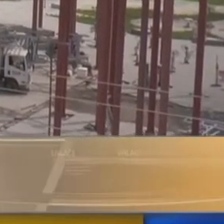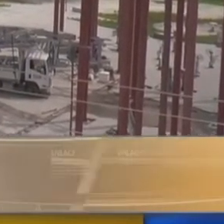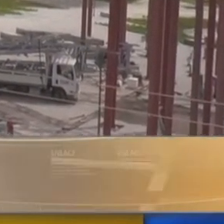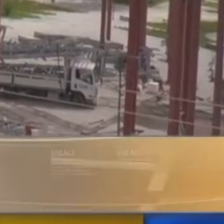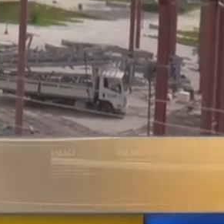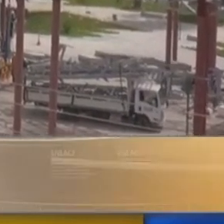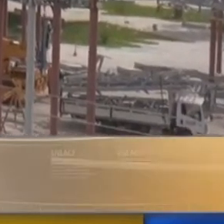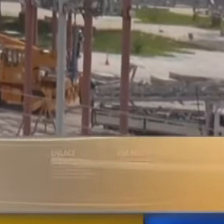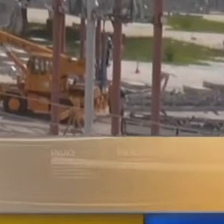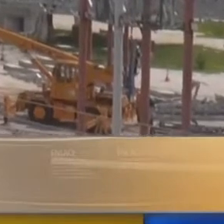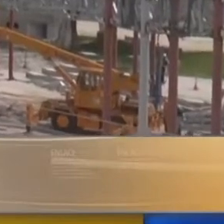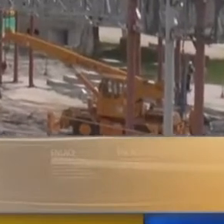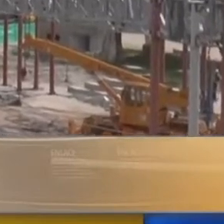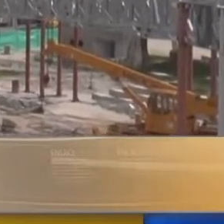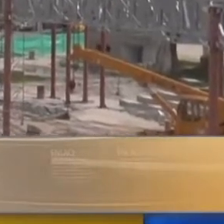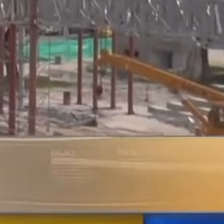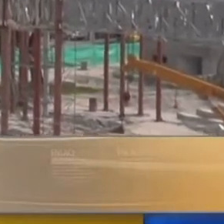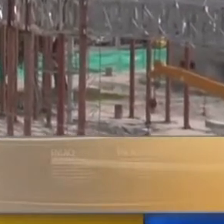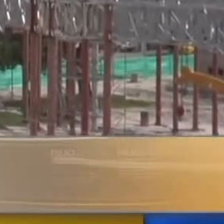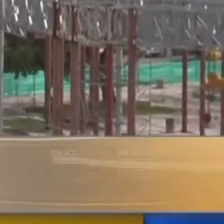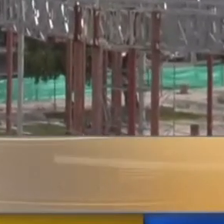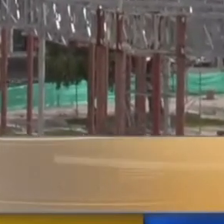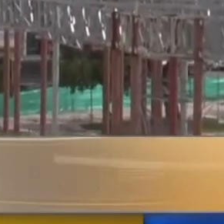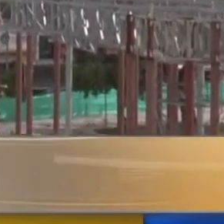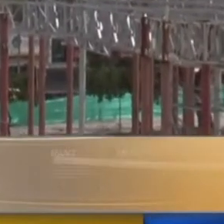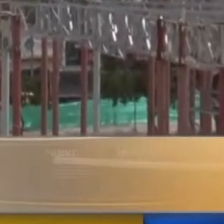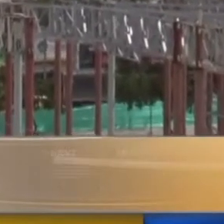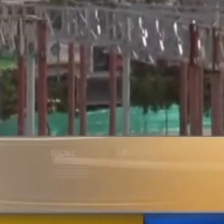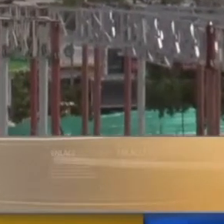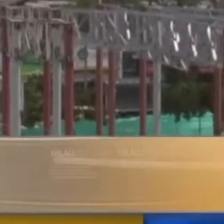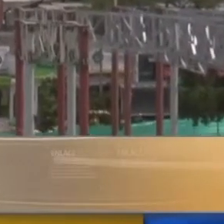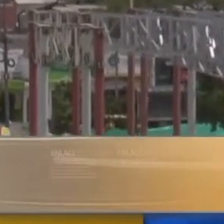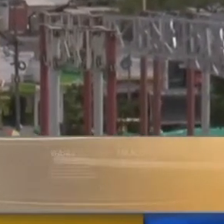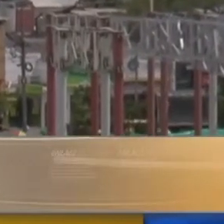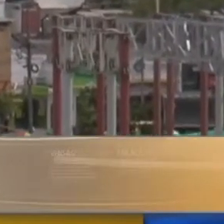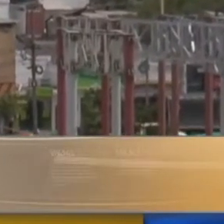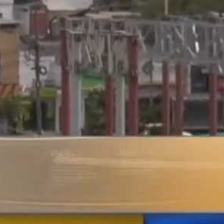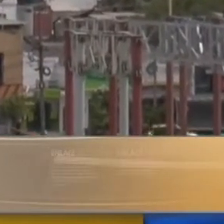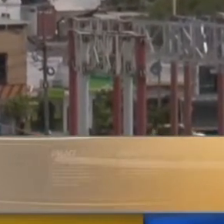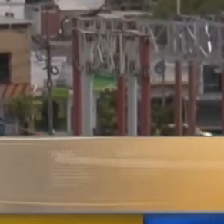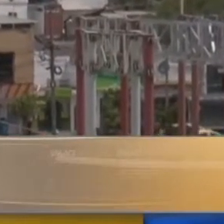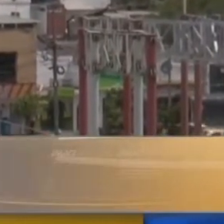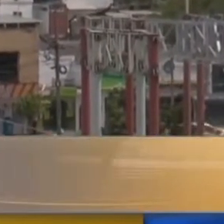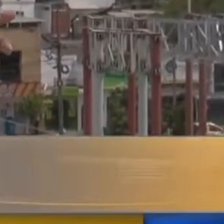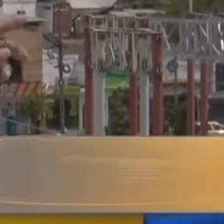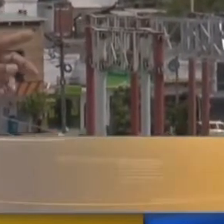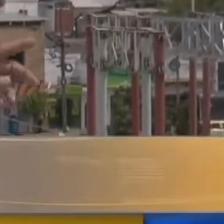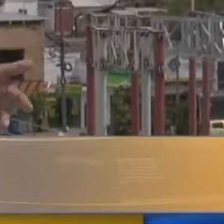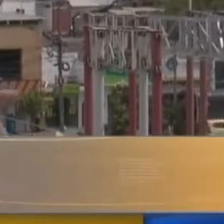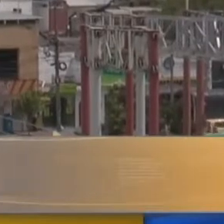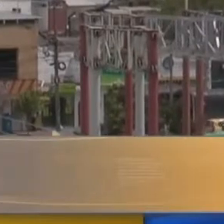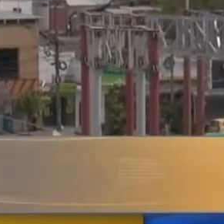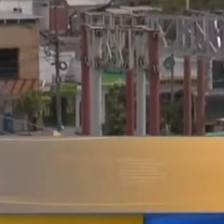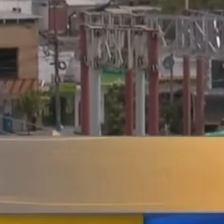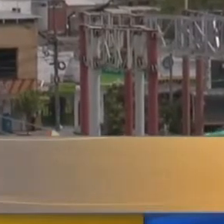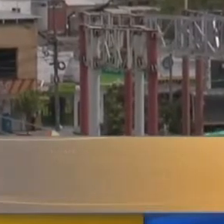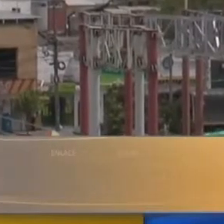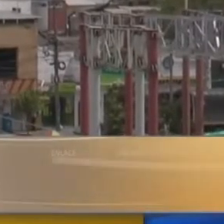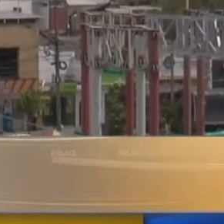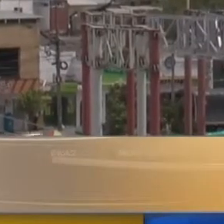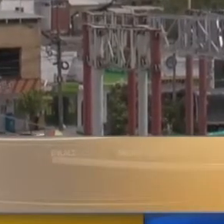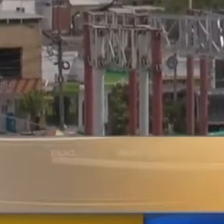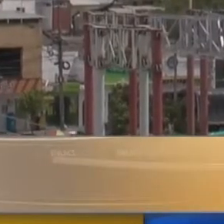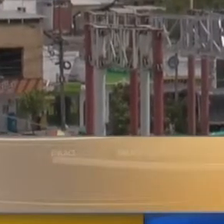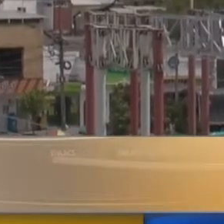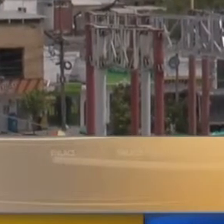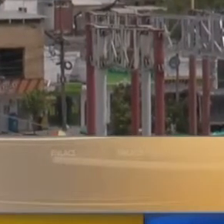que requiere el gobierno municipal para la terminación de las obras del parque infantil. Son más de 2 mil millones de pesos. Este es el estado de las obras, totalmente